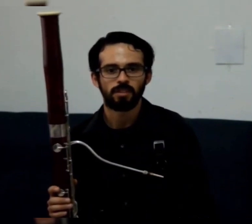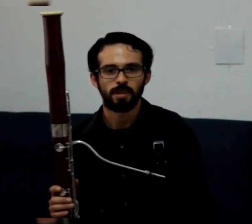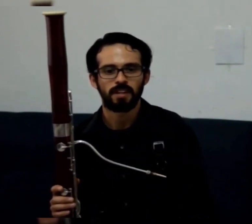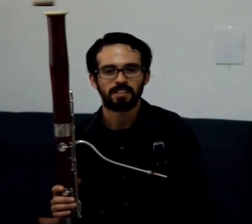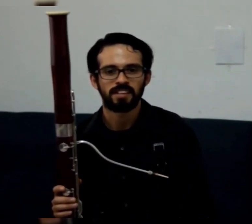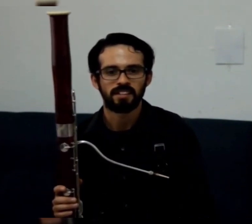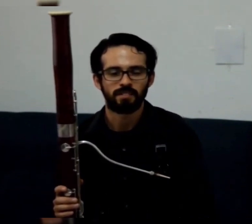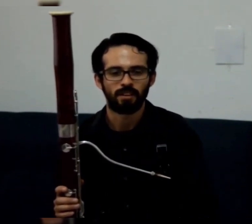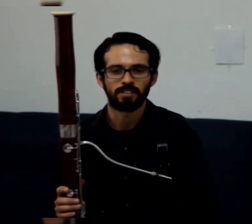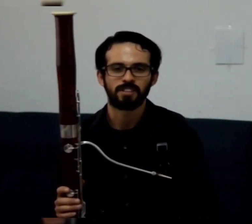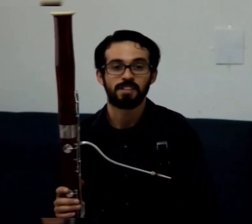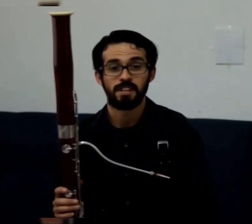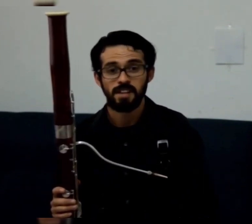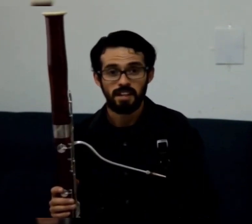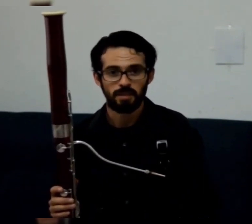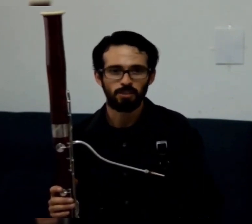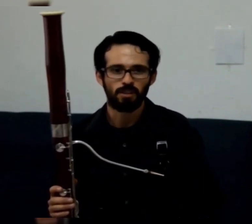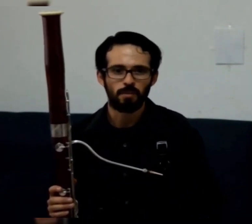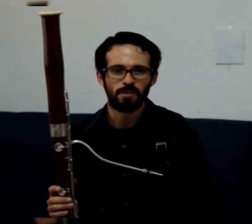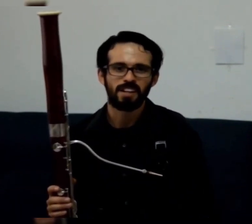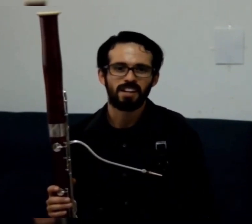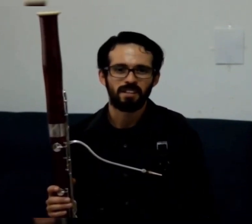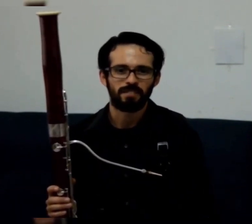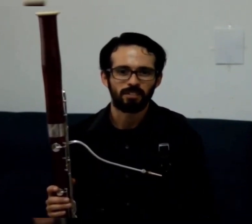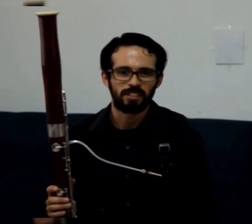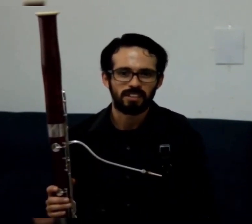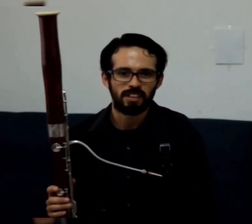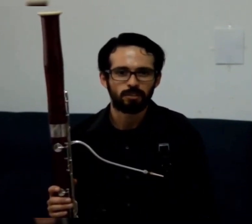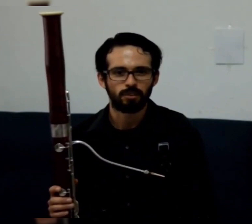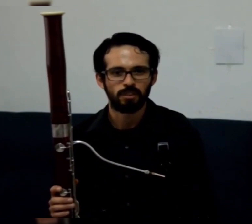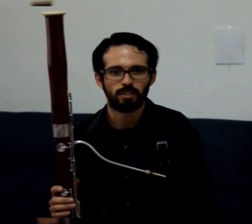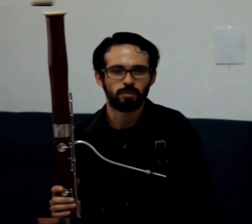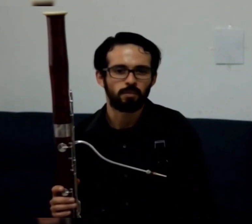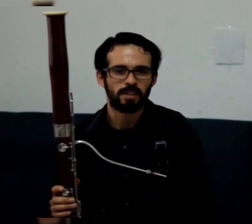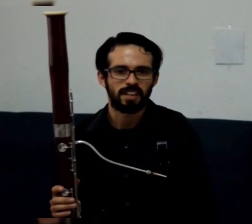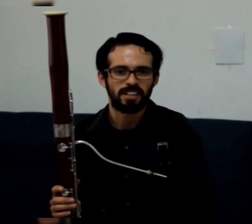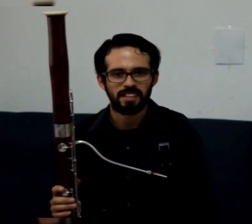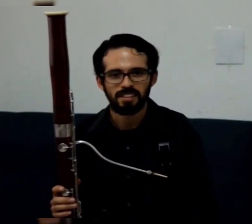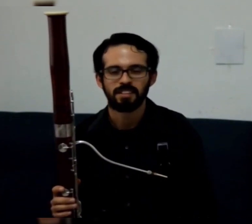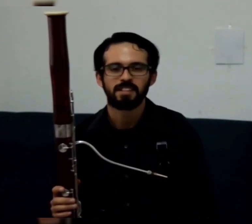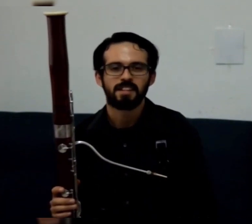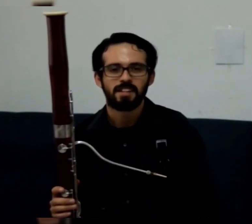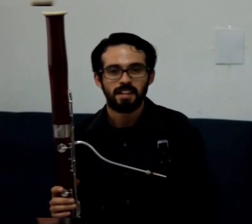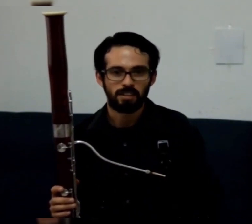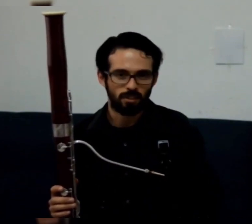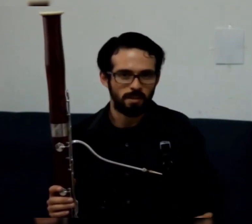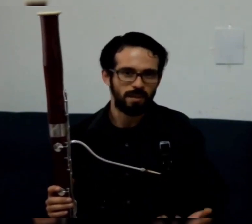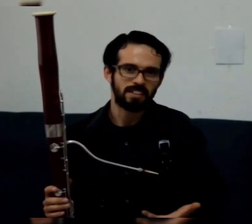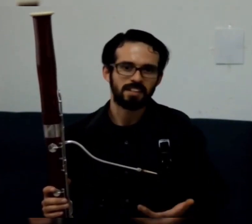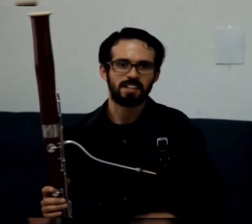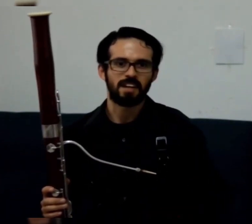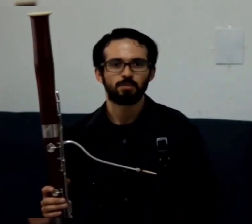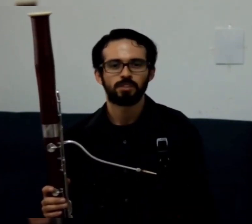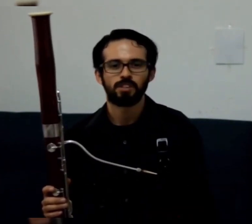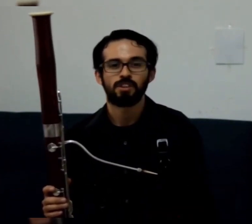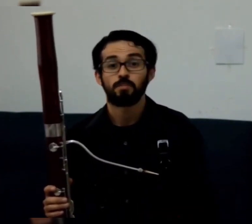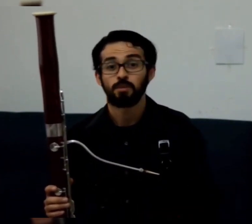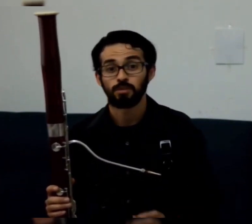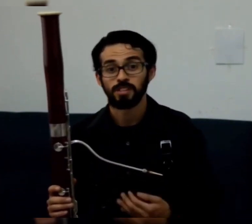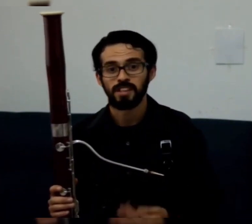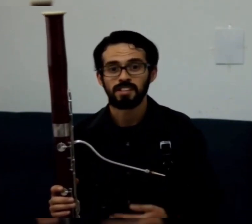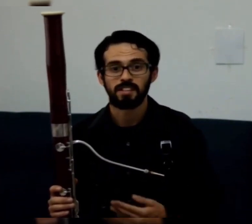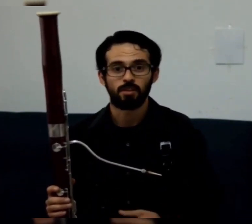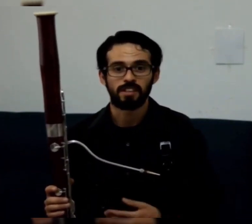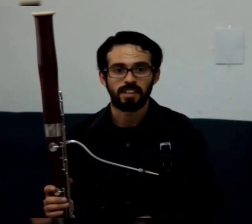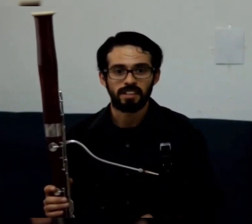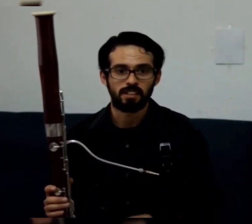el tipo de sonido que va a salir del fagot. Es muy común que cada fagotista construya sus propias cañas. Esto además le da al músico